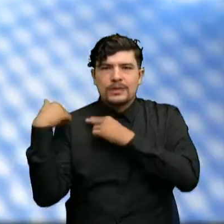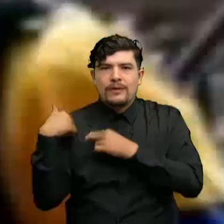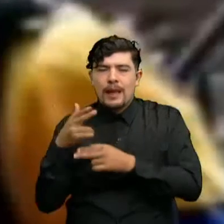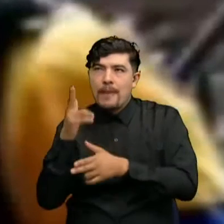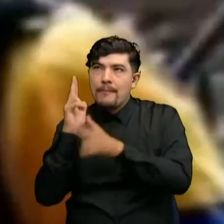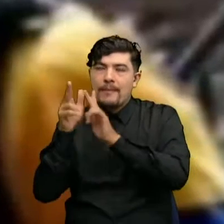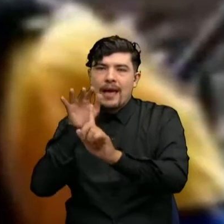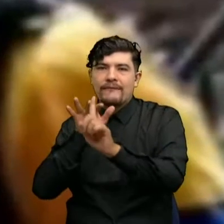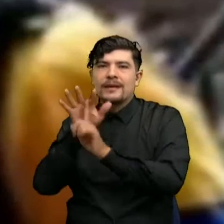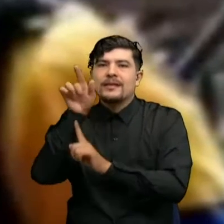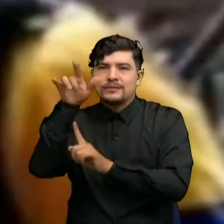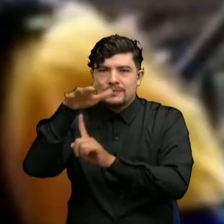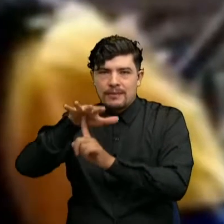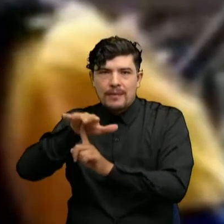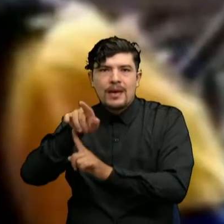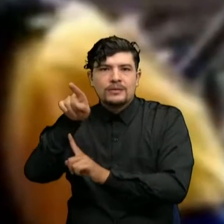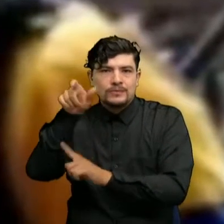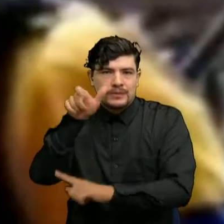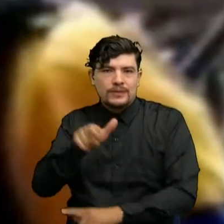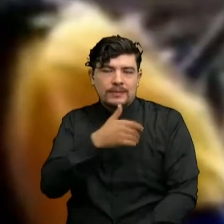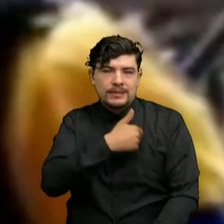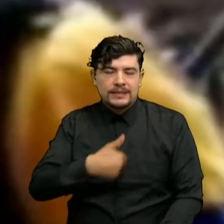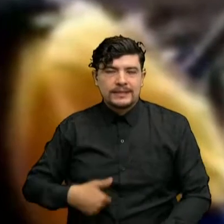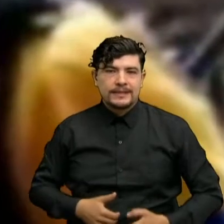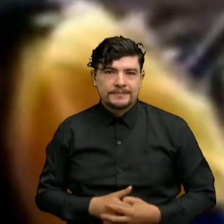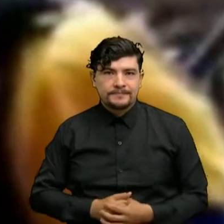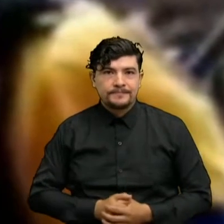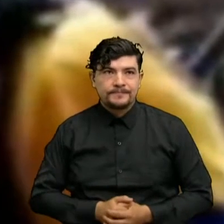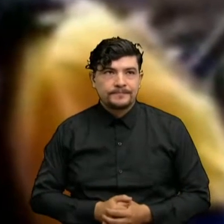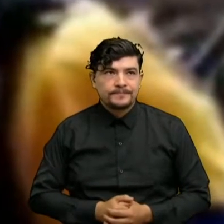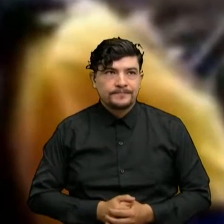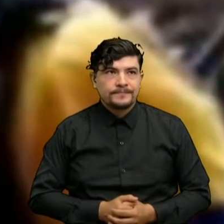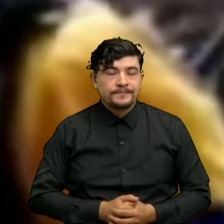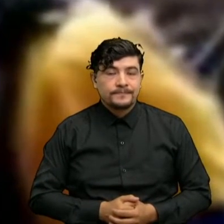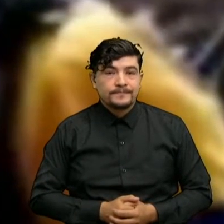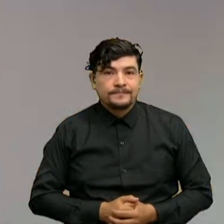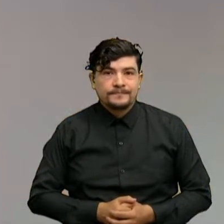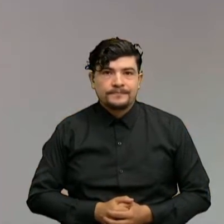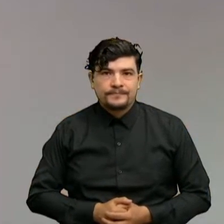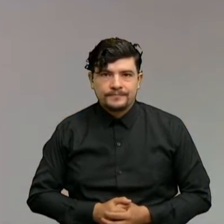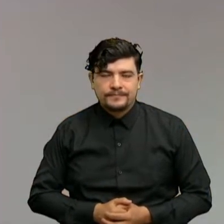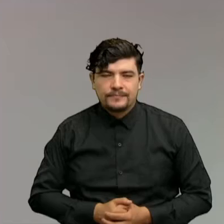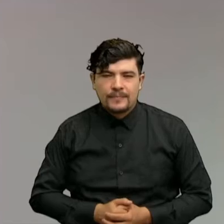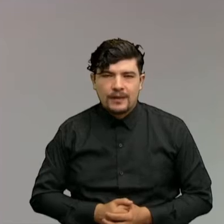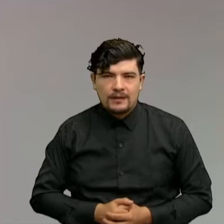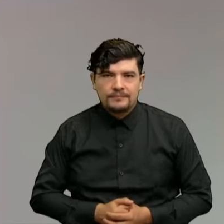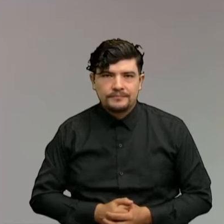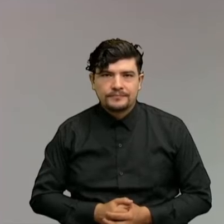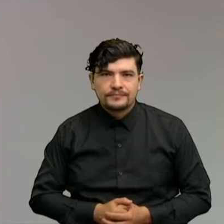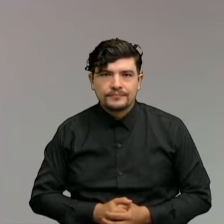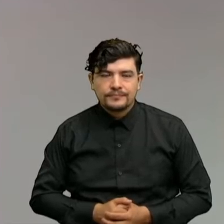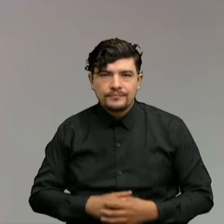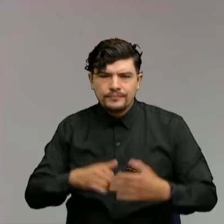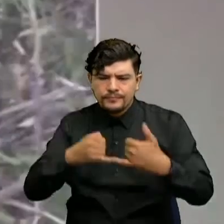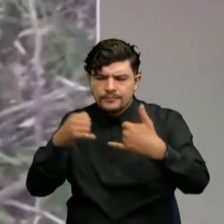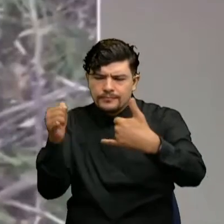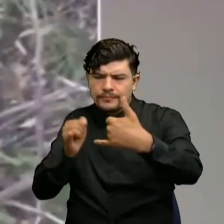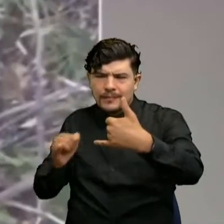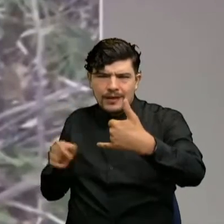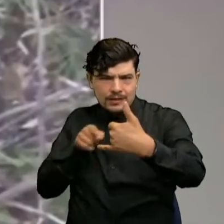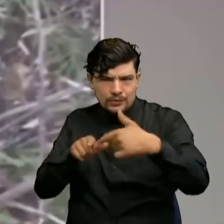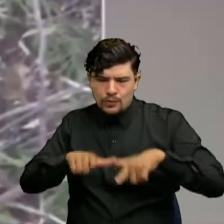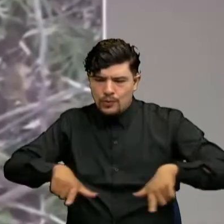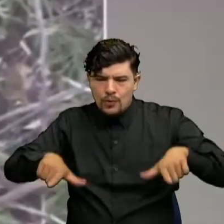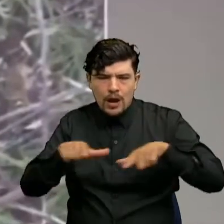mechas también habrían participado una ruta hacia venezuela sirvió para que los atacantes se fugaran las armas fueron abandonadas en el